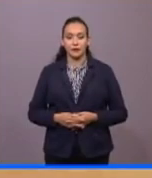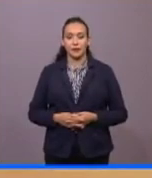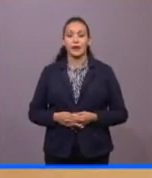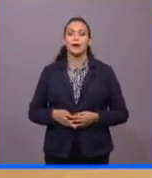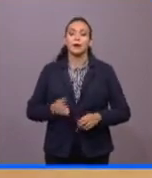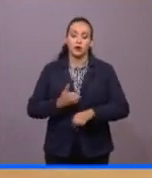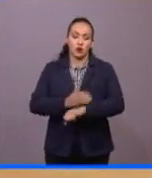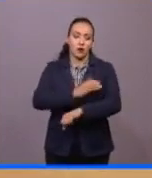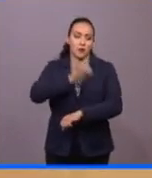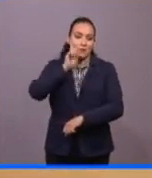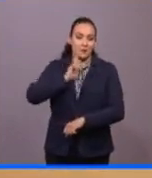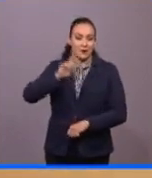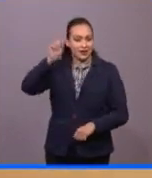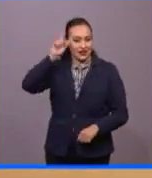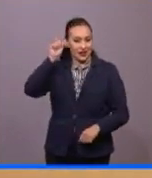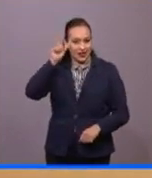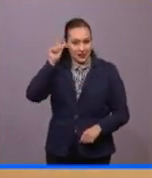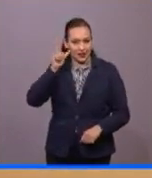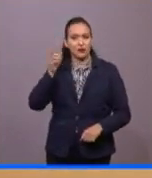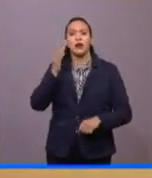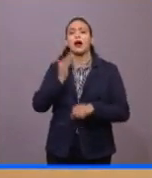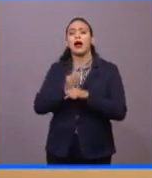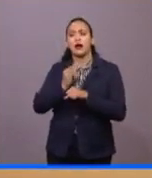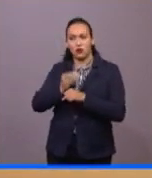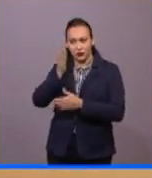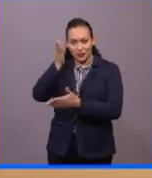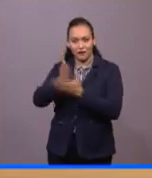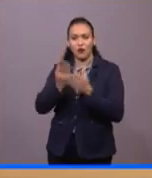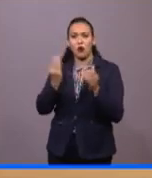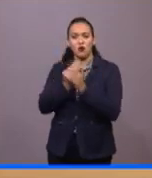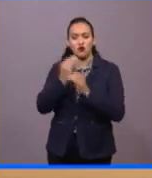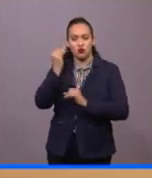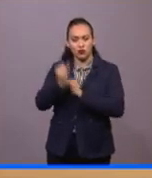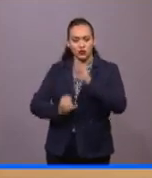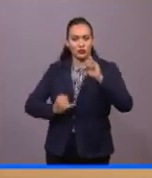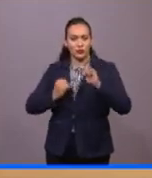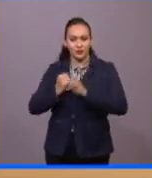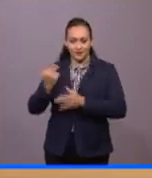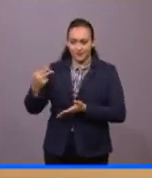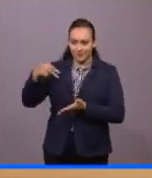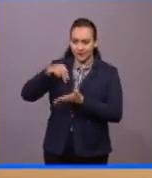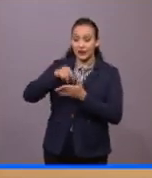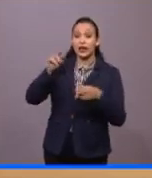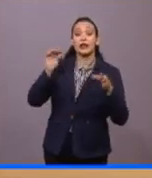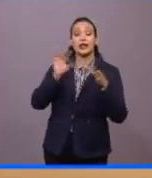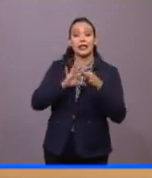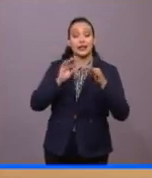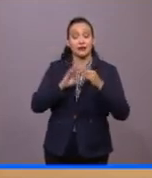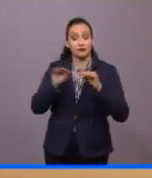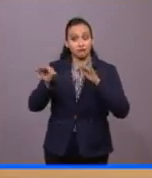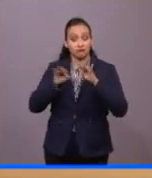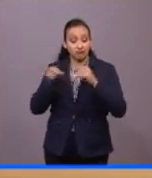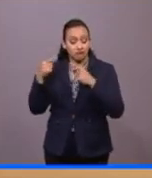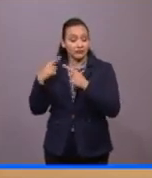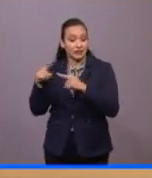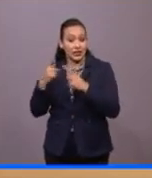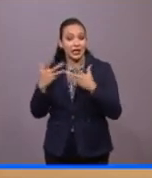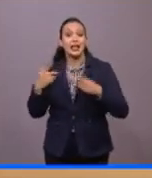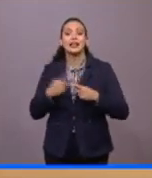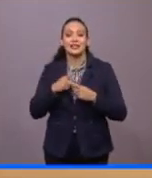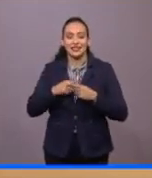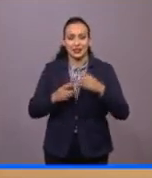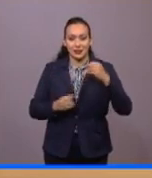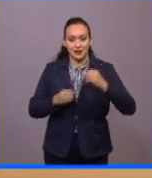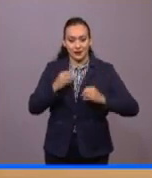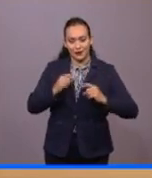Nuestra compañera Laura Murillo se encuentra en un seminario internacional donde se habla de las diversas funciones que desempeñan las